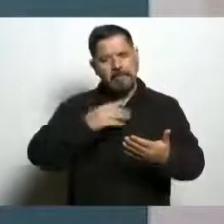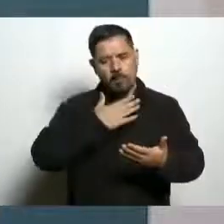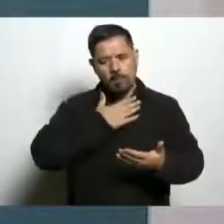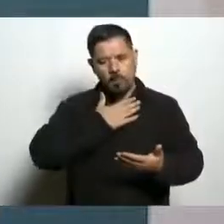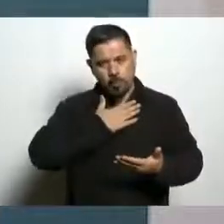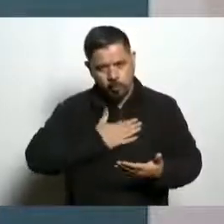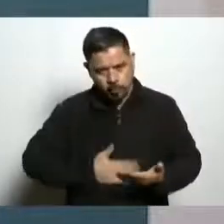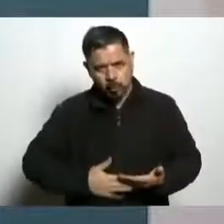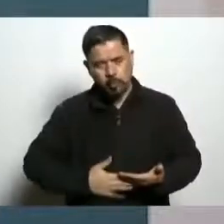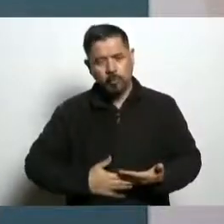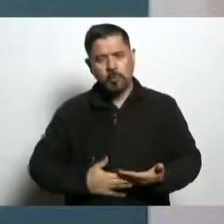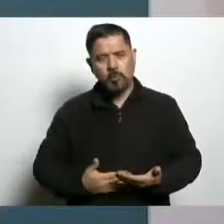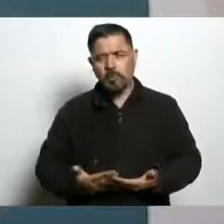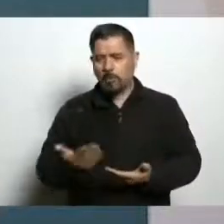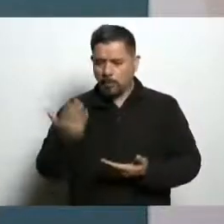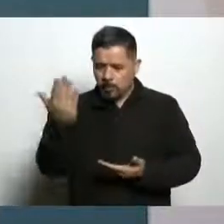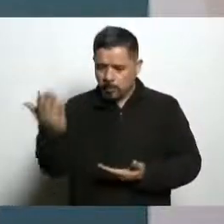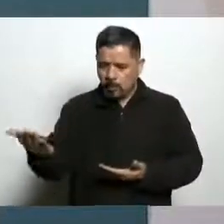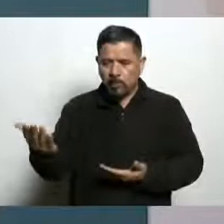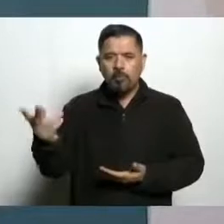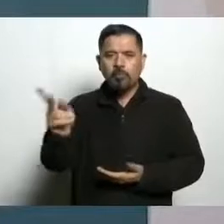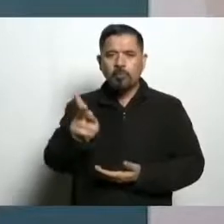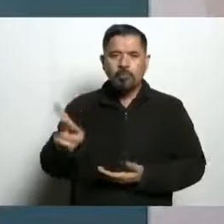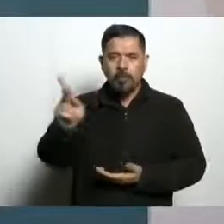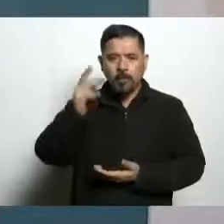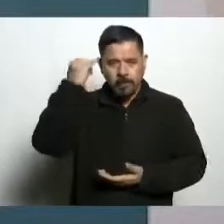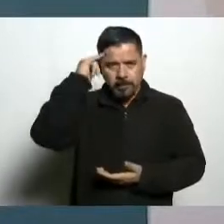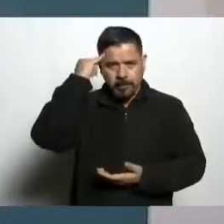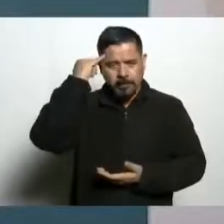justicia a los pueblos yaquis.